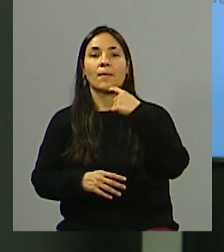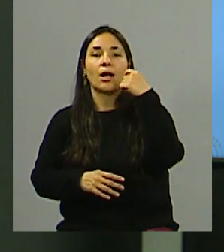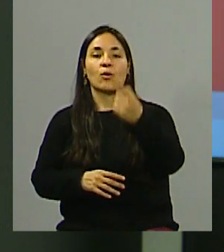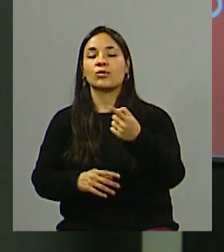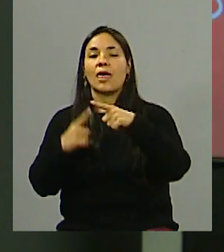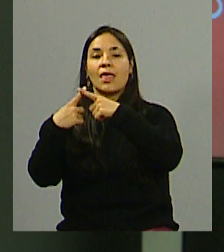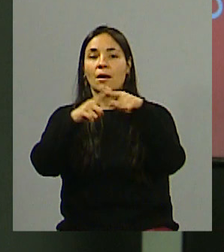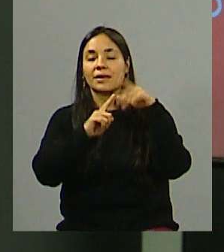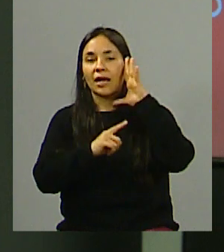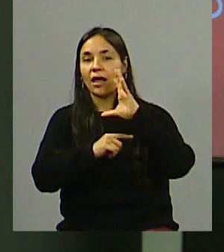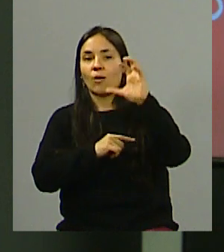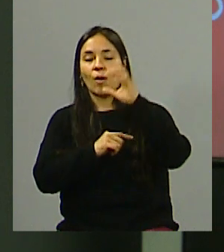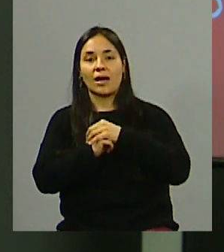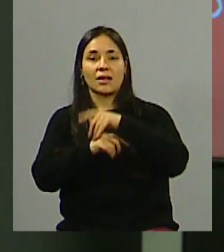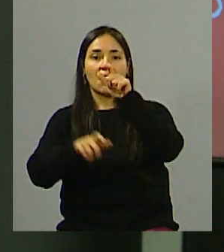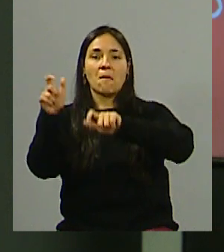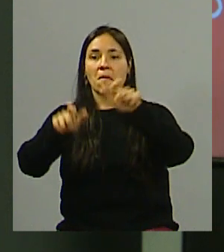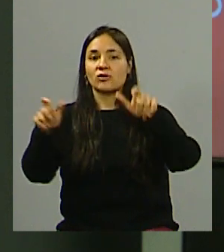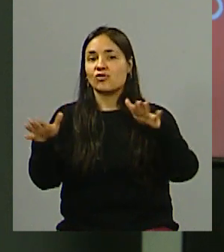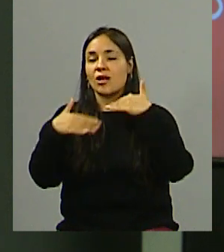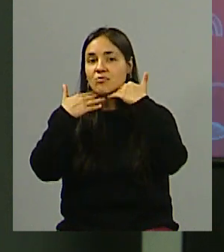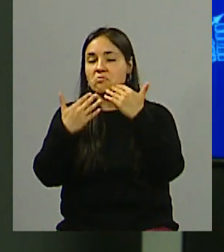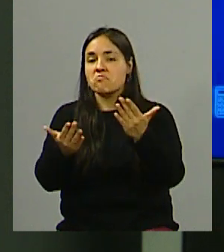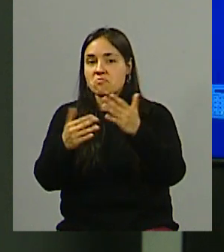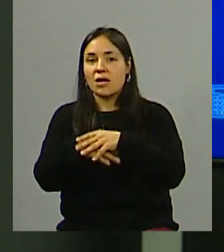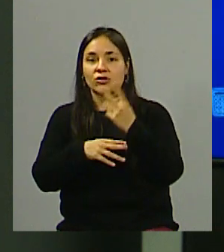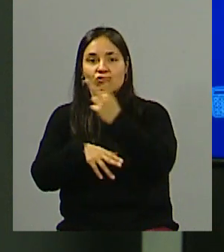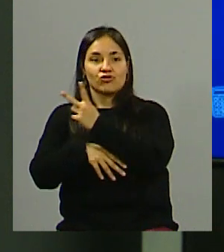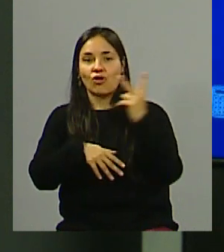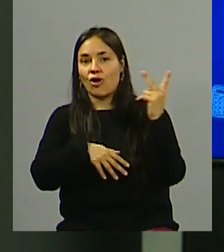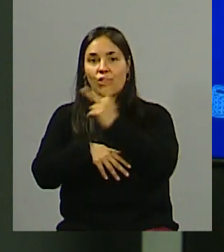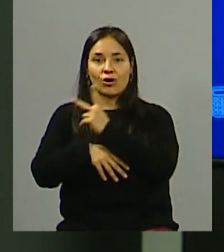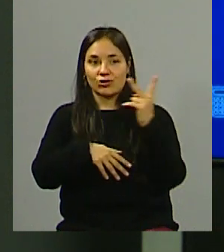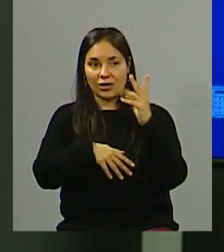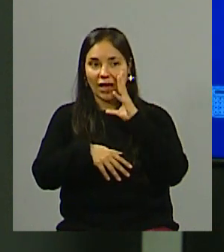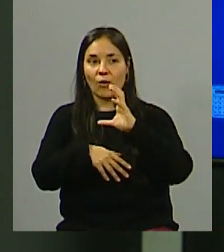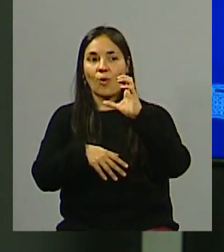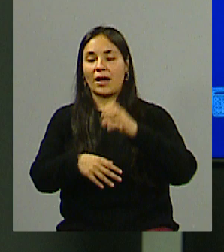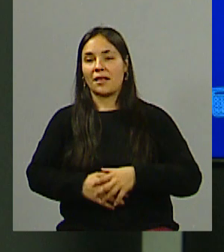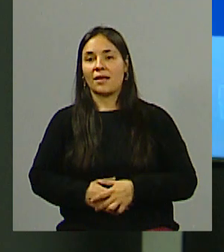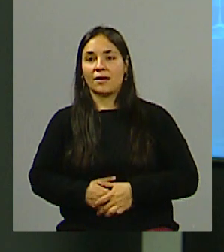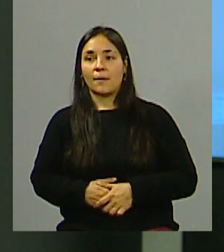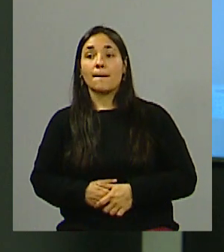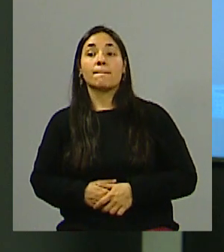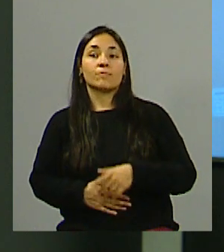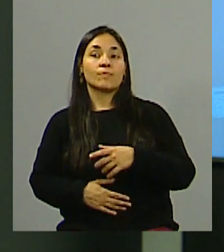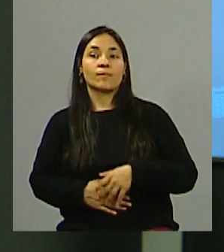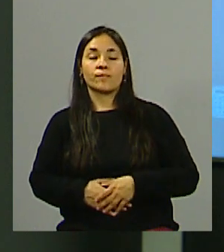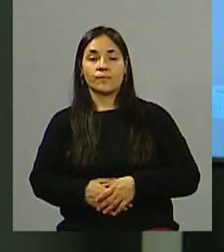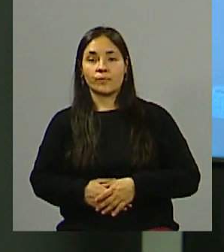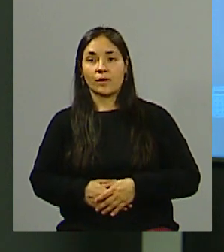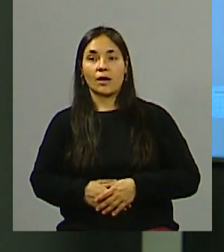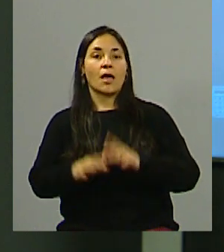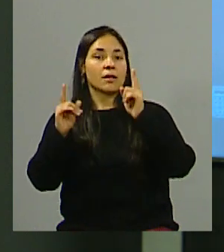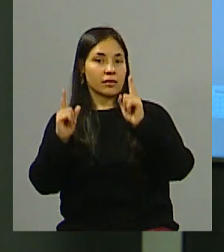ese debate? Y casi nadie hace referencia a otra cosa que no sean estos dos eventos. Sí, y ¿puede aparte sucederse en el marco de un debate? Sin duda. Claro, y